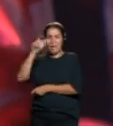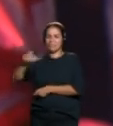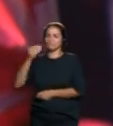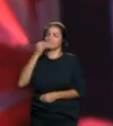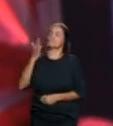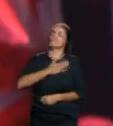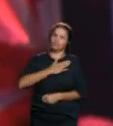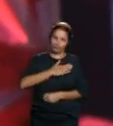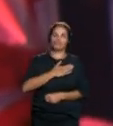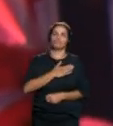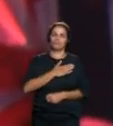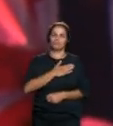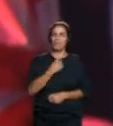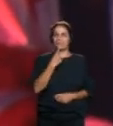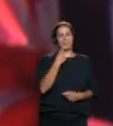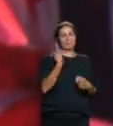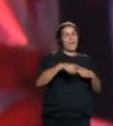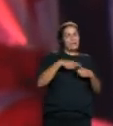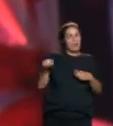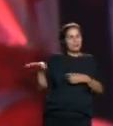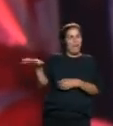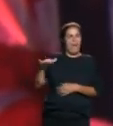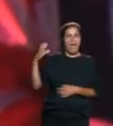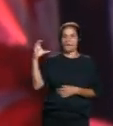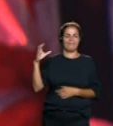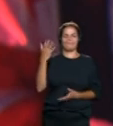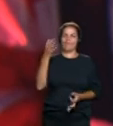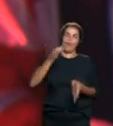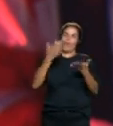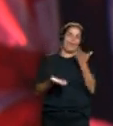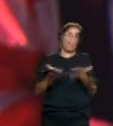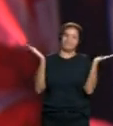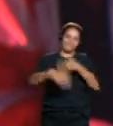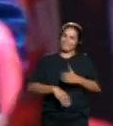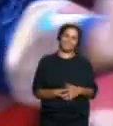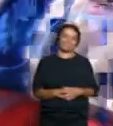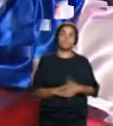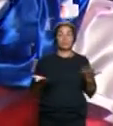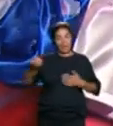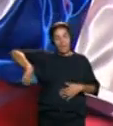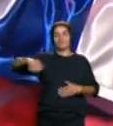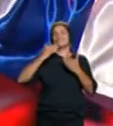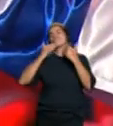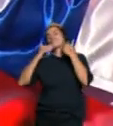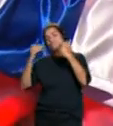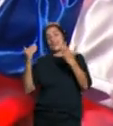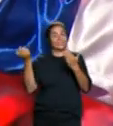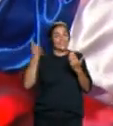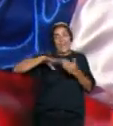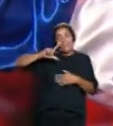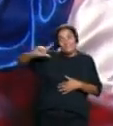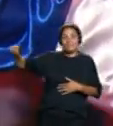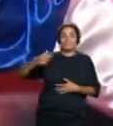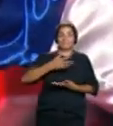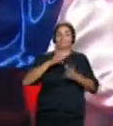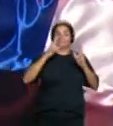Y no es justo las cosas que se dicen del barrio de Añaza. Así que muchas gracias a ellos, ¿verdad? Nos vamos, que disfruten de